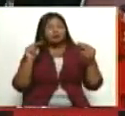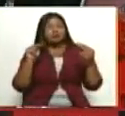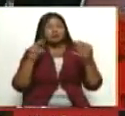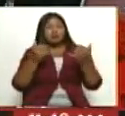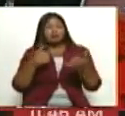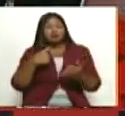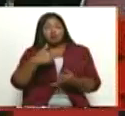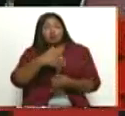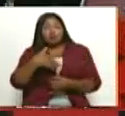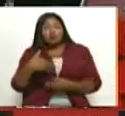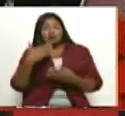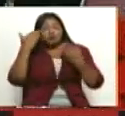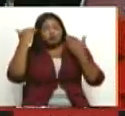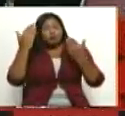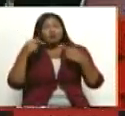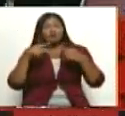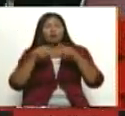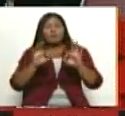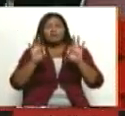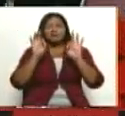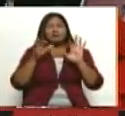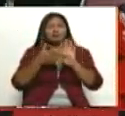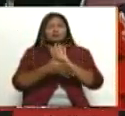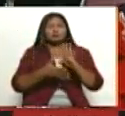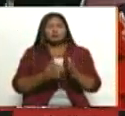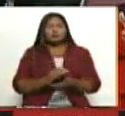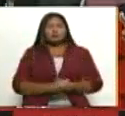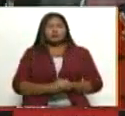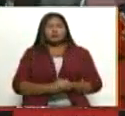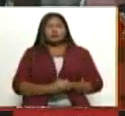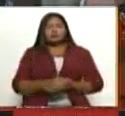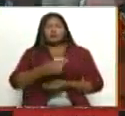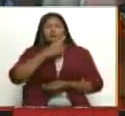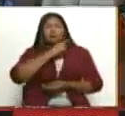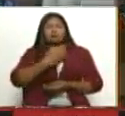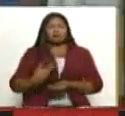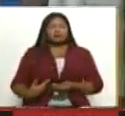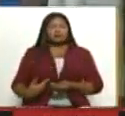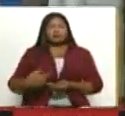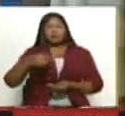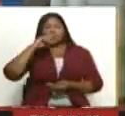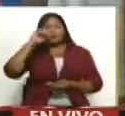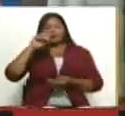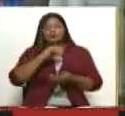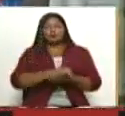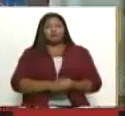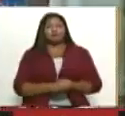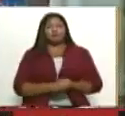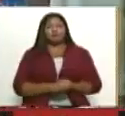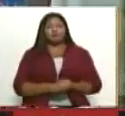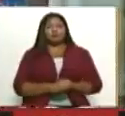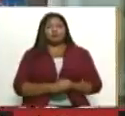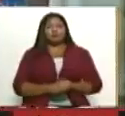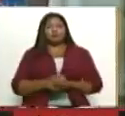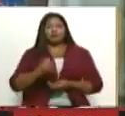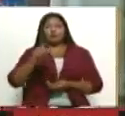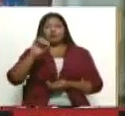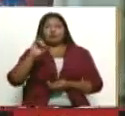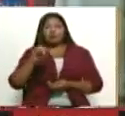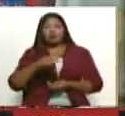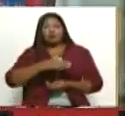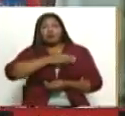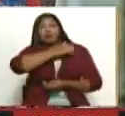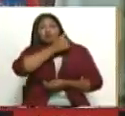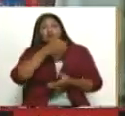Quiero saludar especialmente en nombre del presidente Nicolás Maduro al señor Oti Patiño, jefe de la